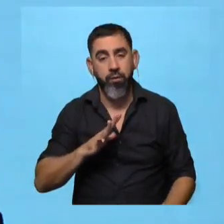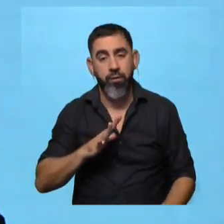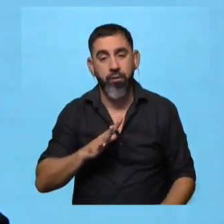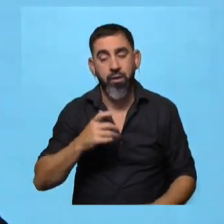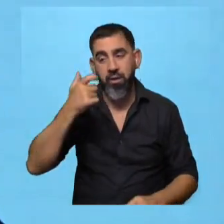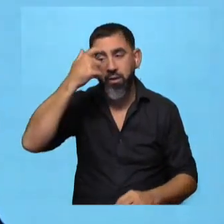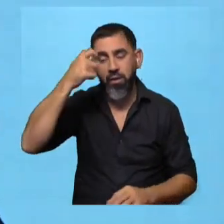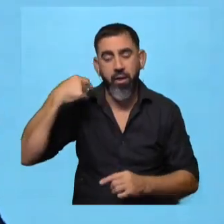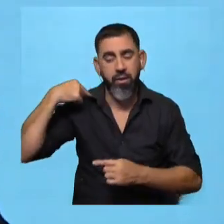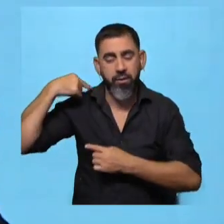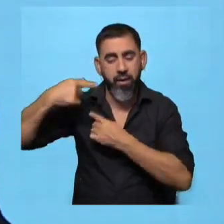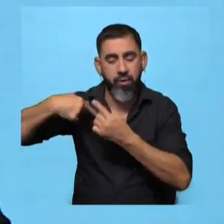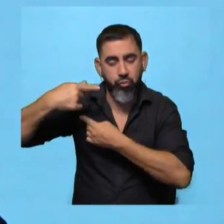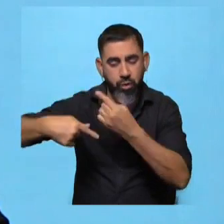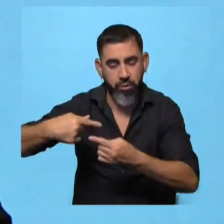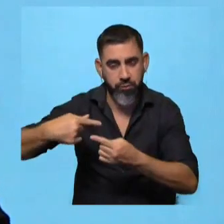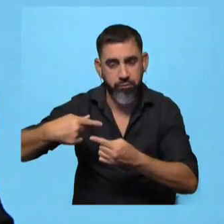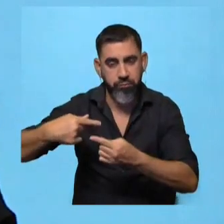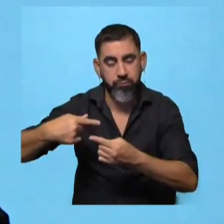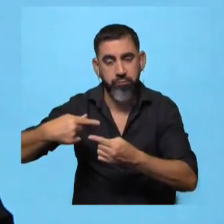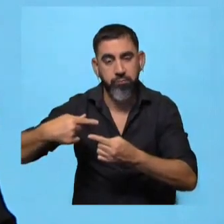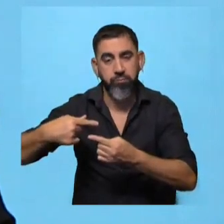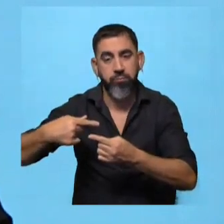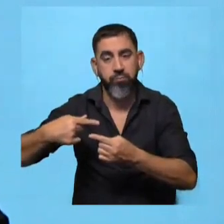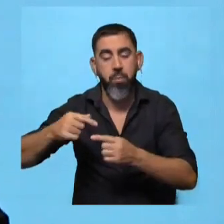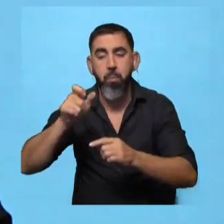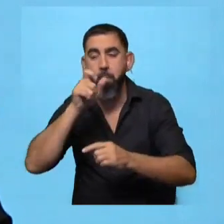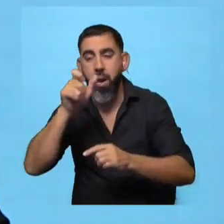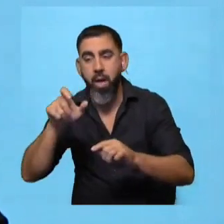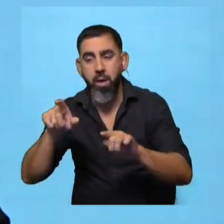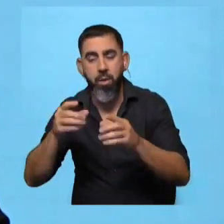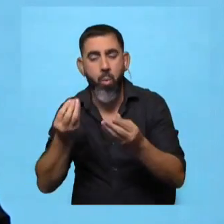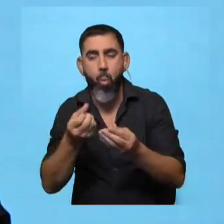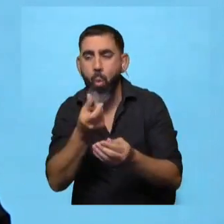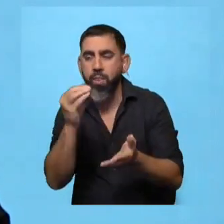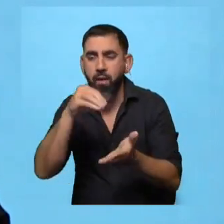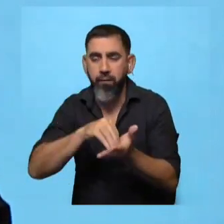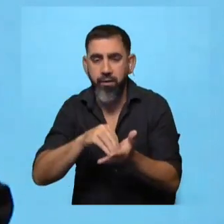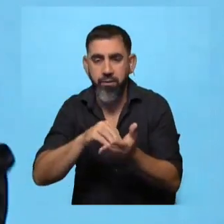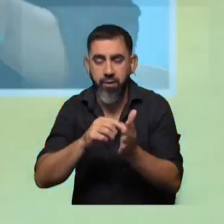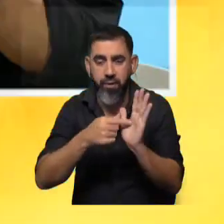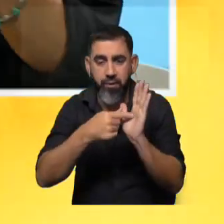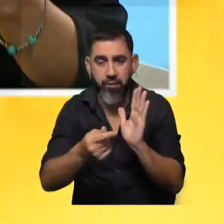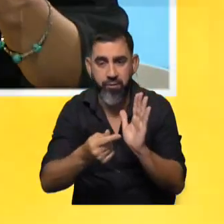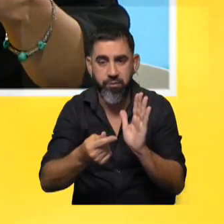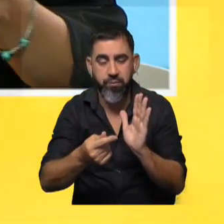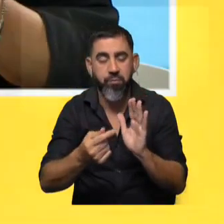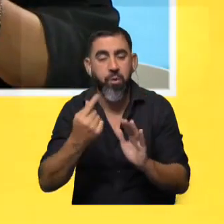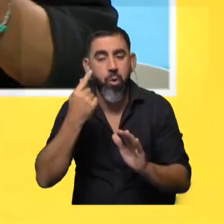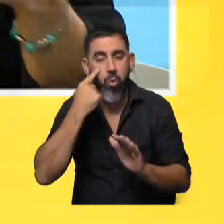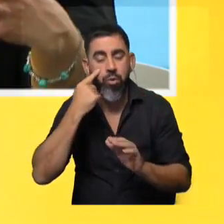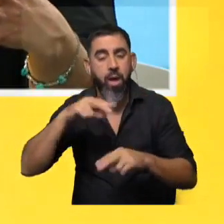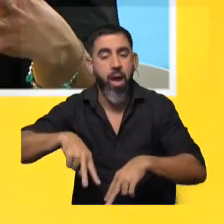técnicas más tradicionales, ¿sí? En base a frecuencia de aparición de palabras y de términos. Es lo que se conoce más como